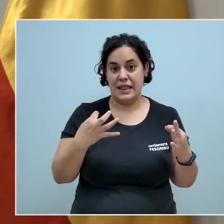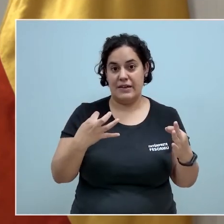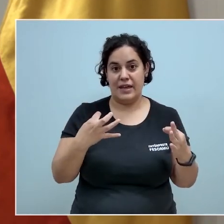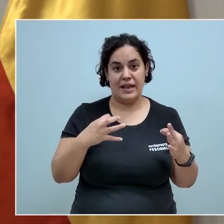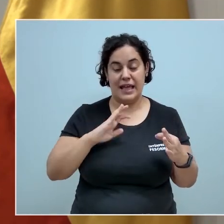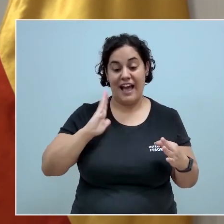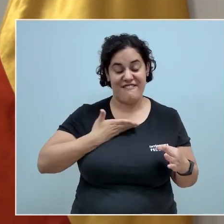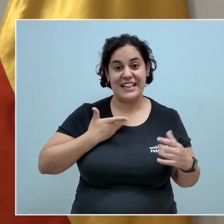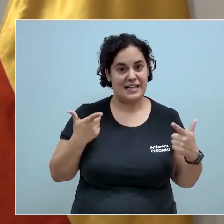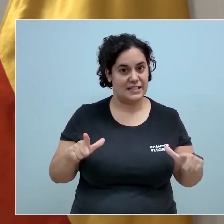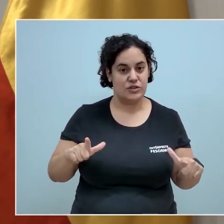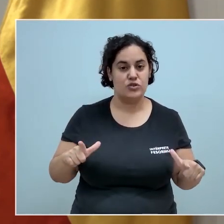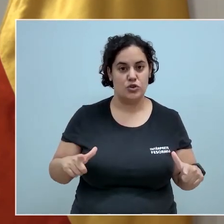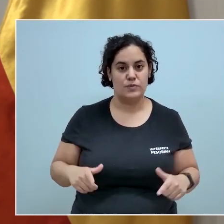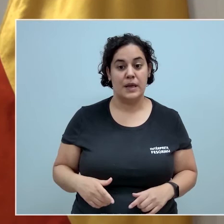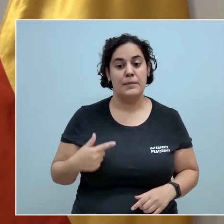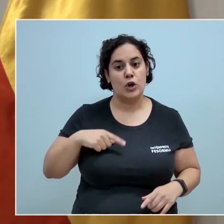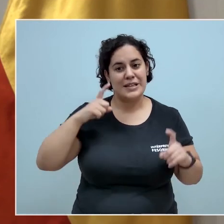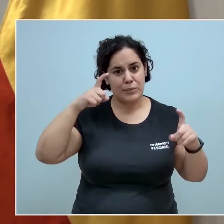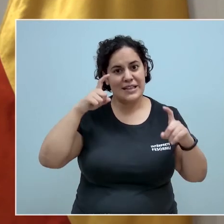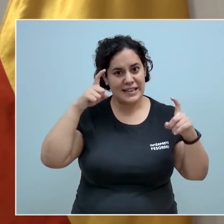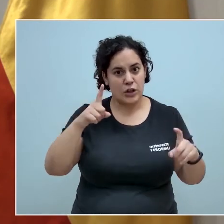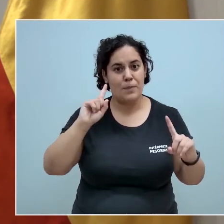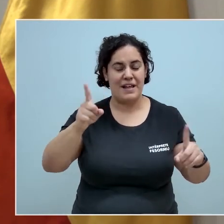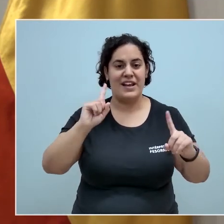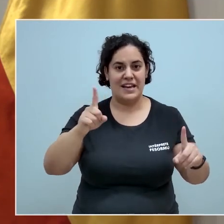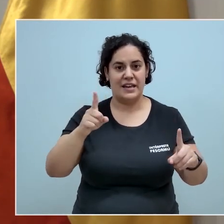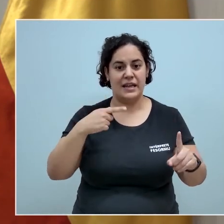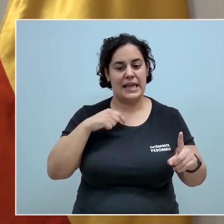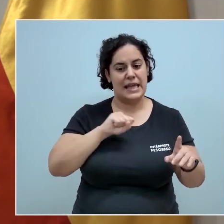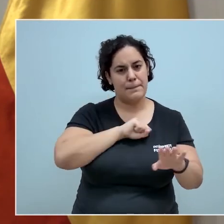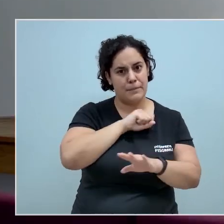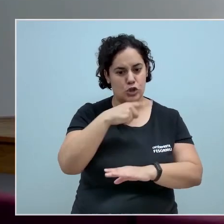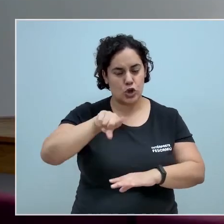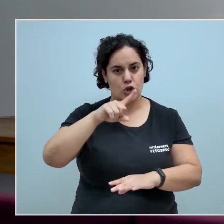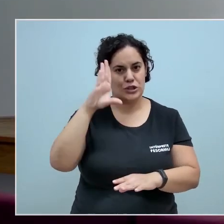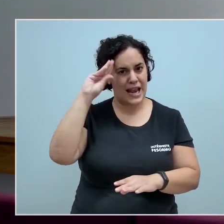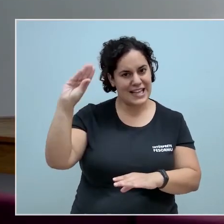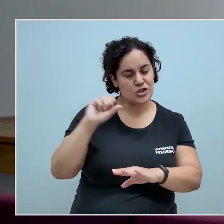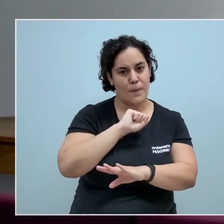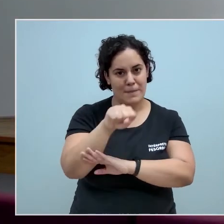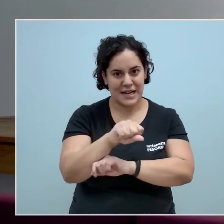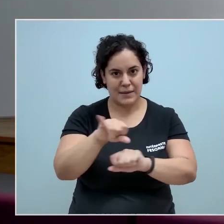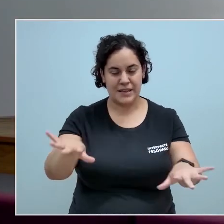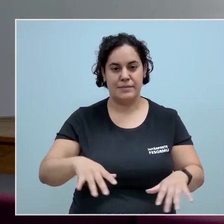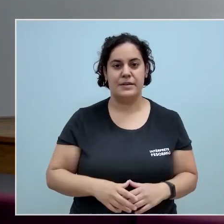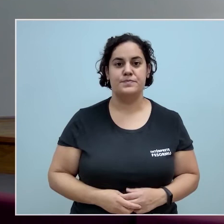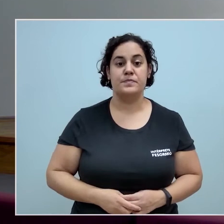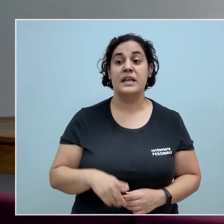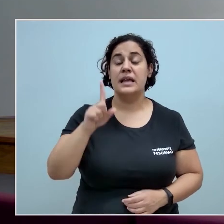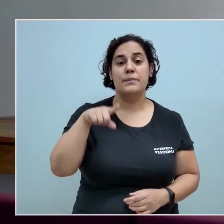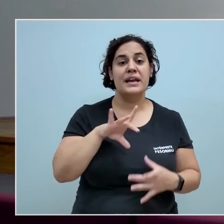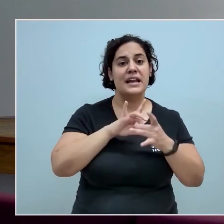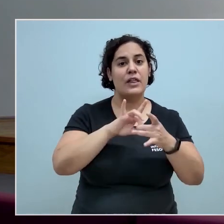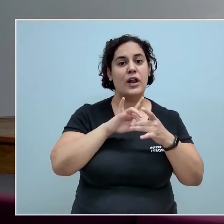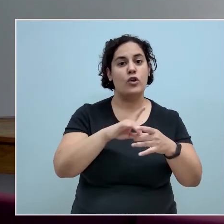pero creemos que estamos intentando prevenir e ir por delante de la pandemia, como he dicho. Bueno, insistiendo con el tema del gasto extra que ha supuesto